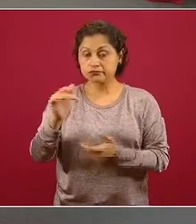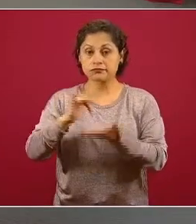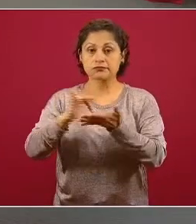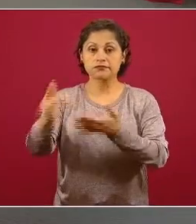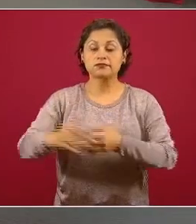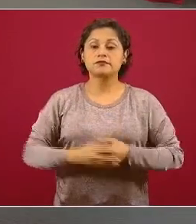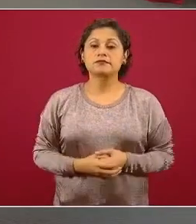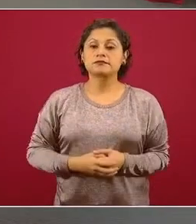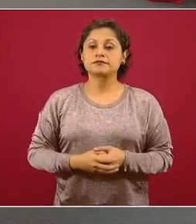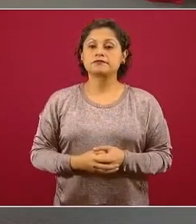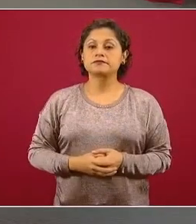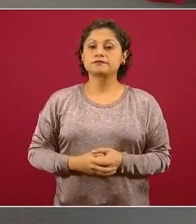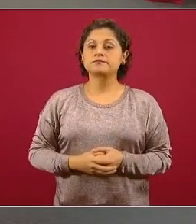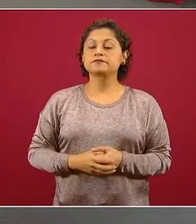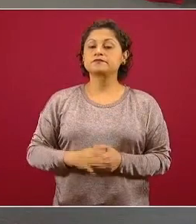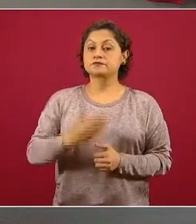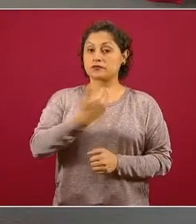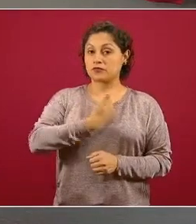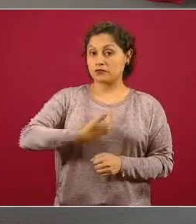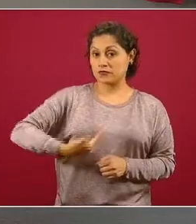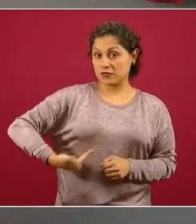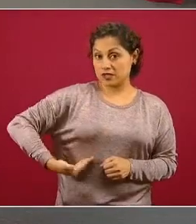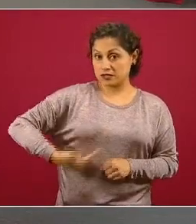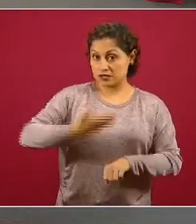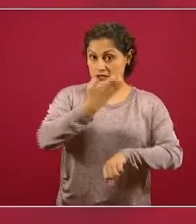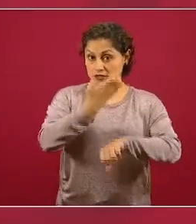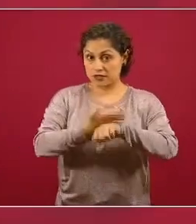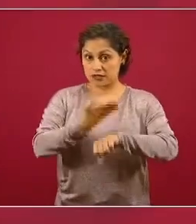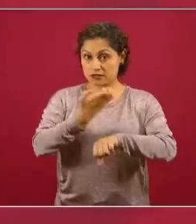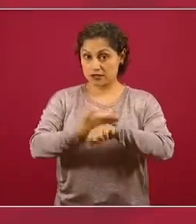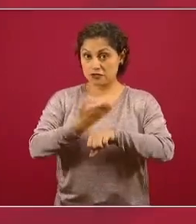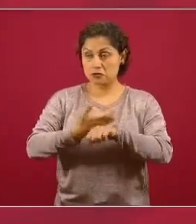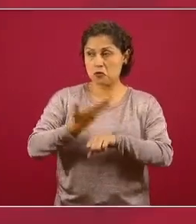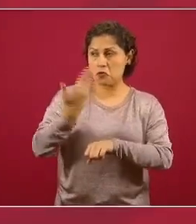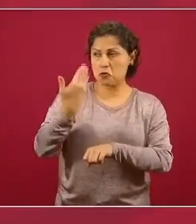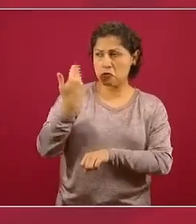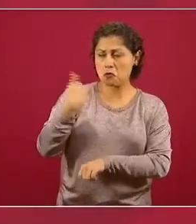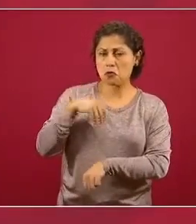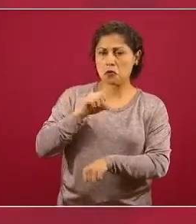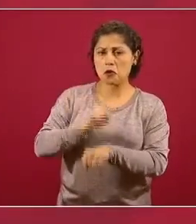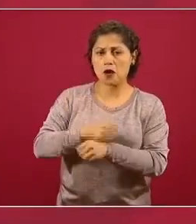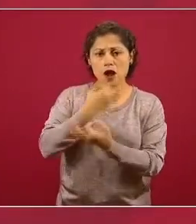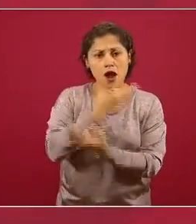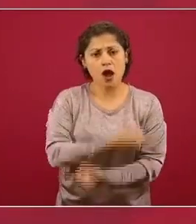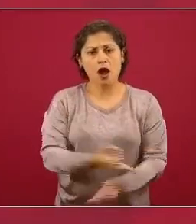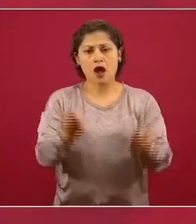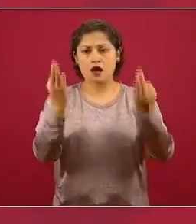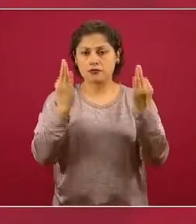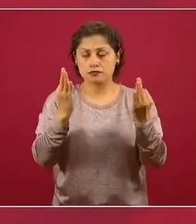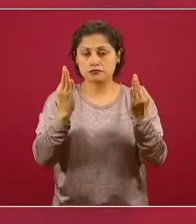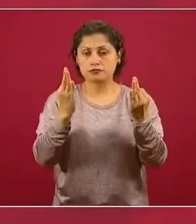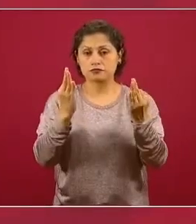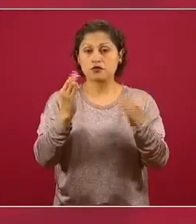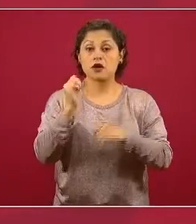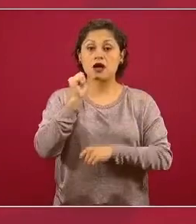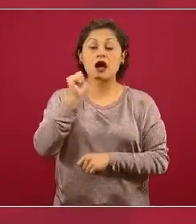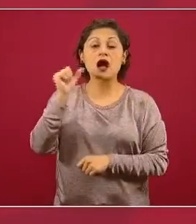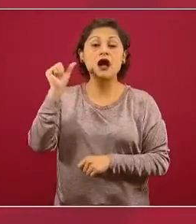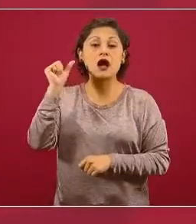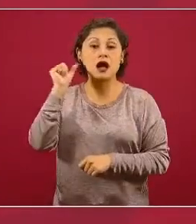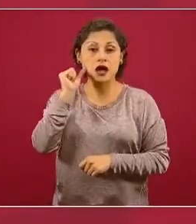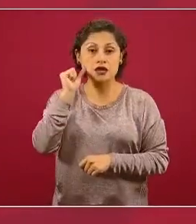El presidente de los Estados Unidos de América había hecho este anuncio ya hace varias semanas. Lo que se anunció ayer es